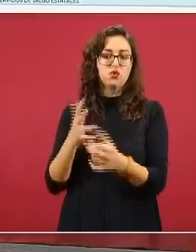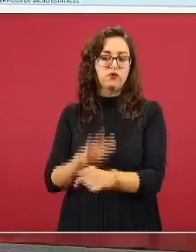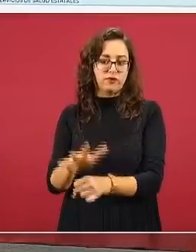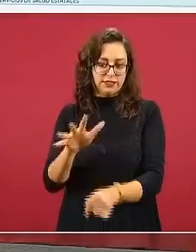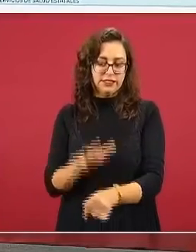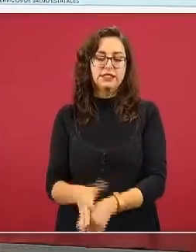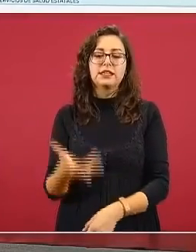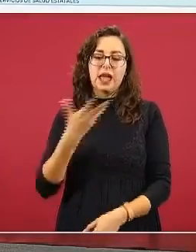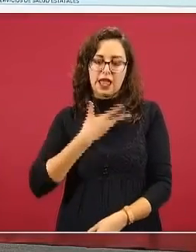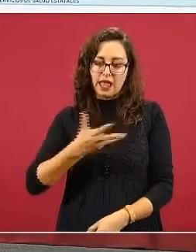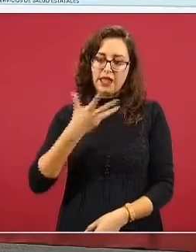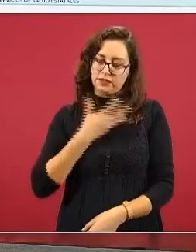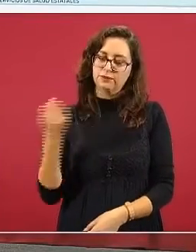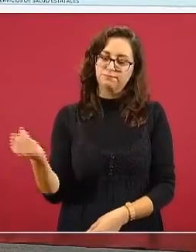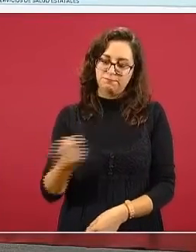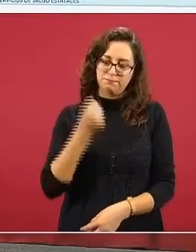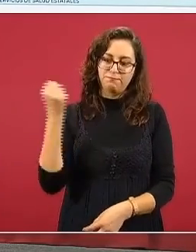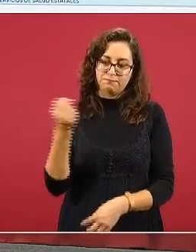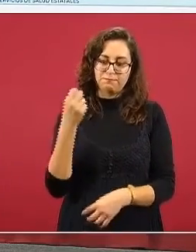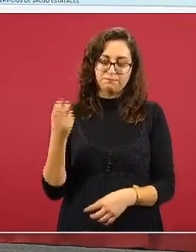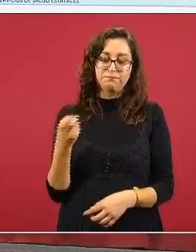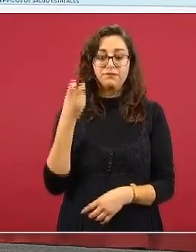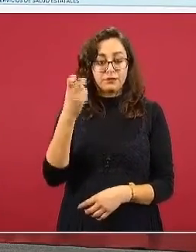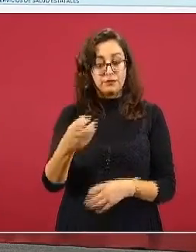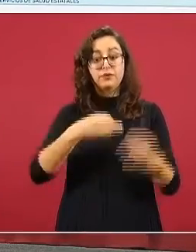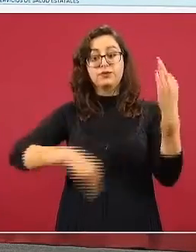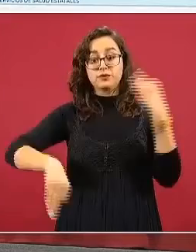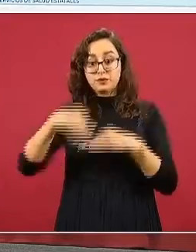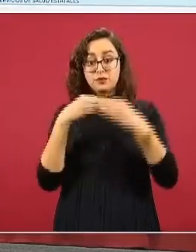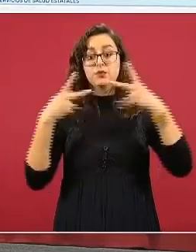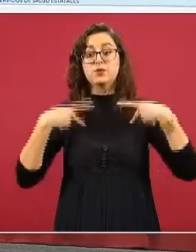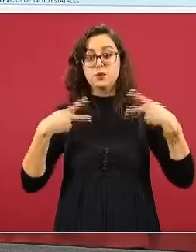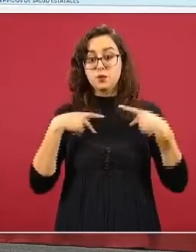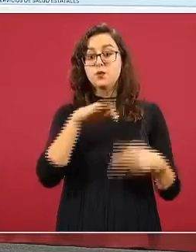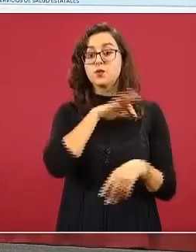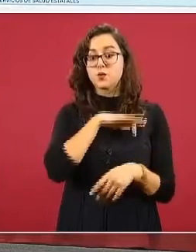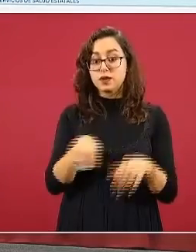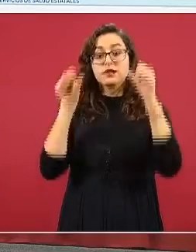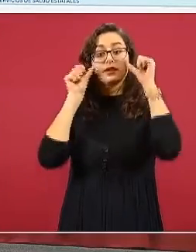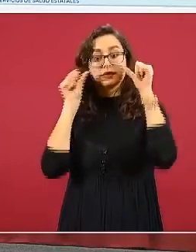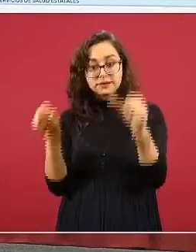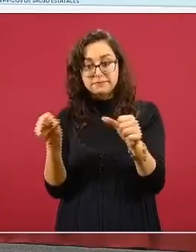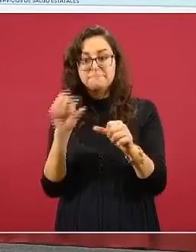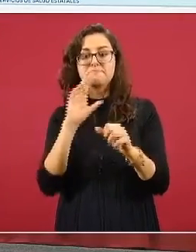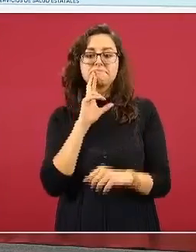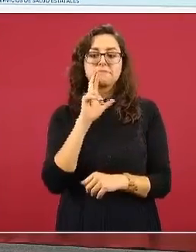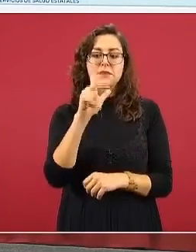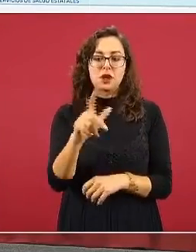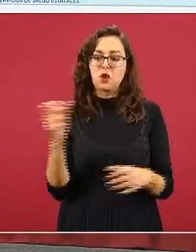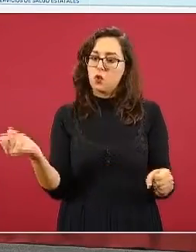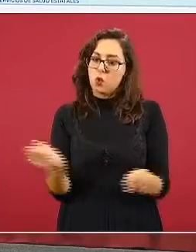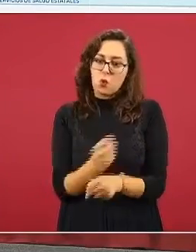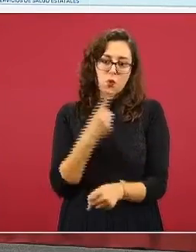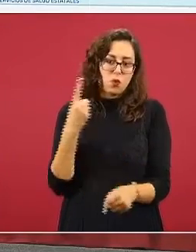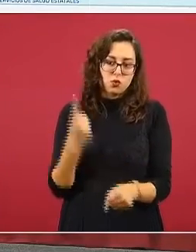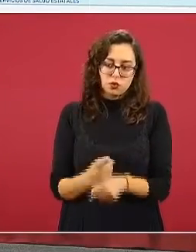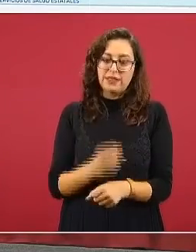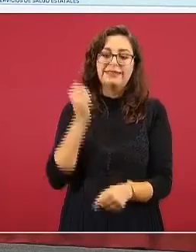encuentren siempre la atención de especialidad que ellas requieren y entonces puedan con la mejor oportunidad